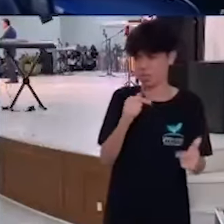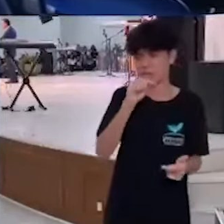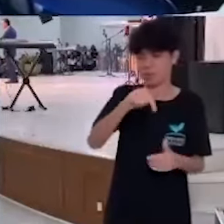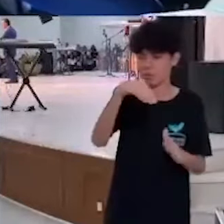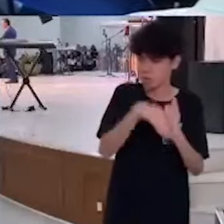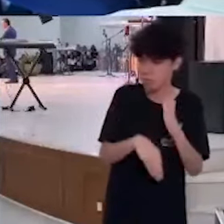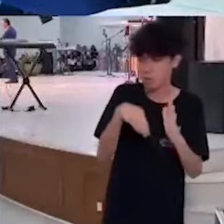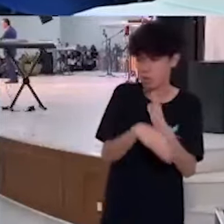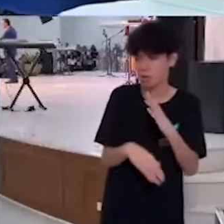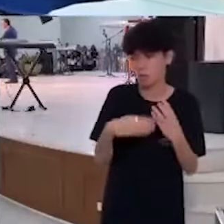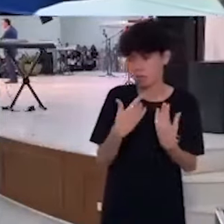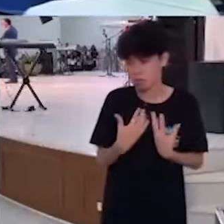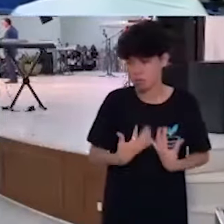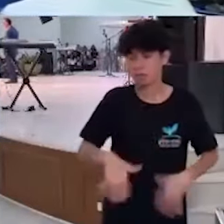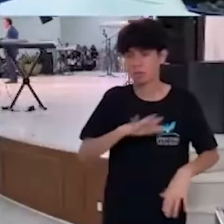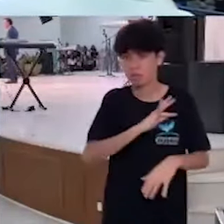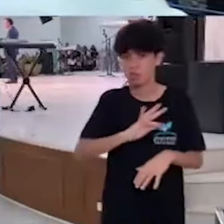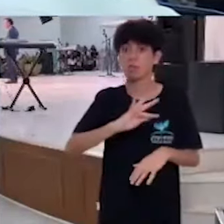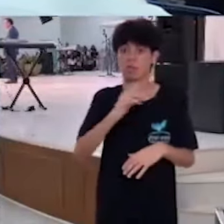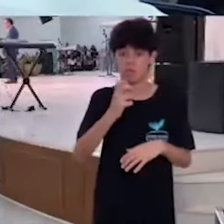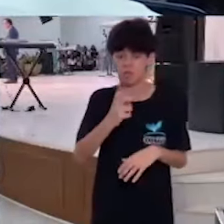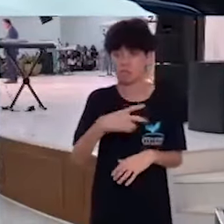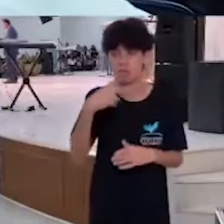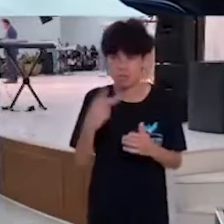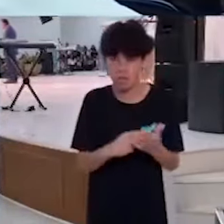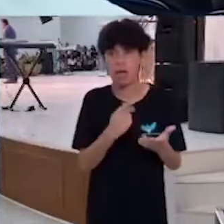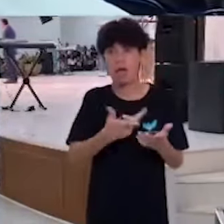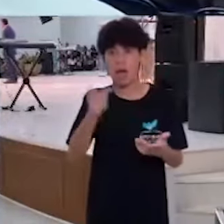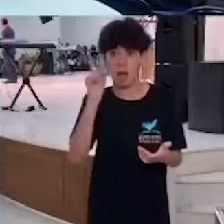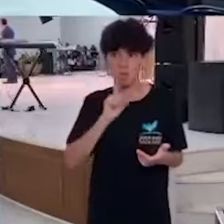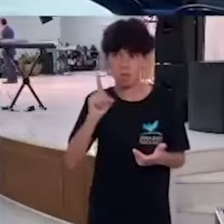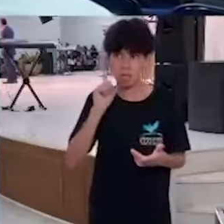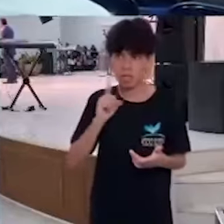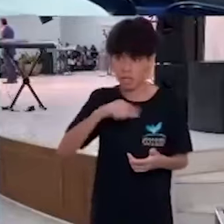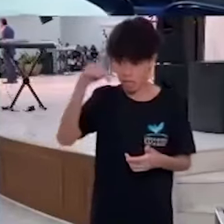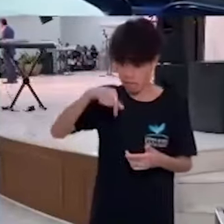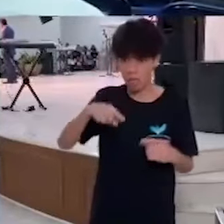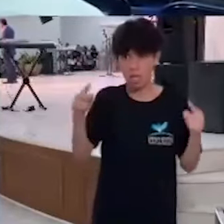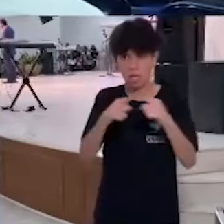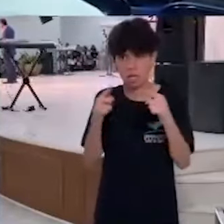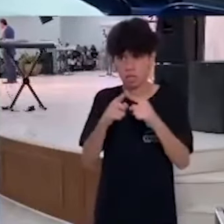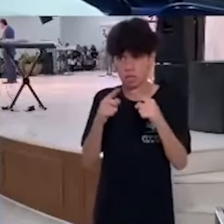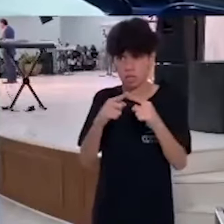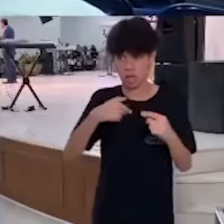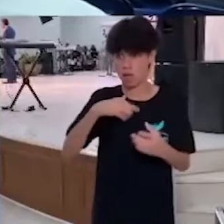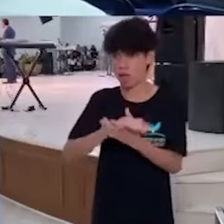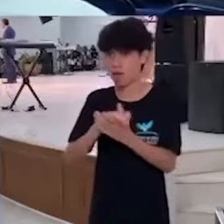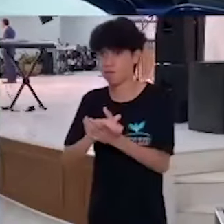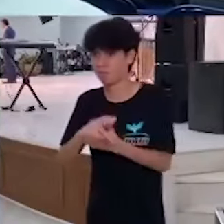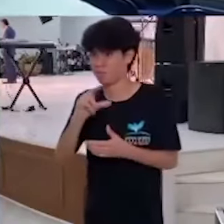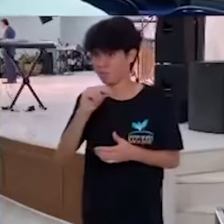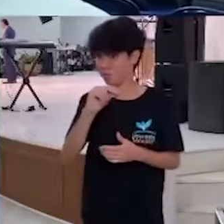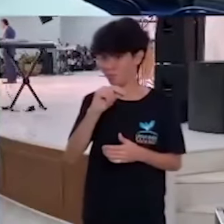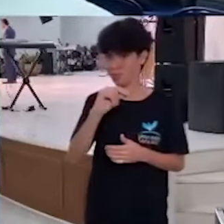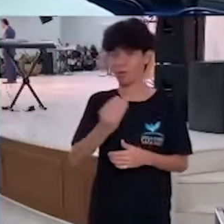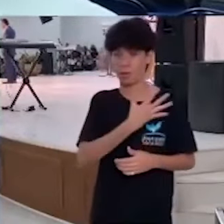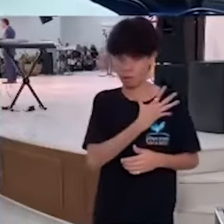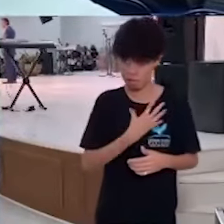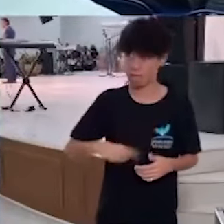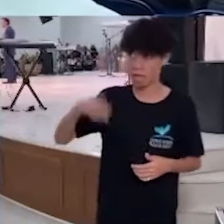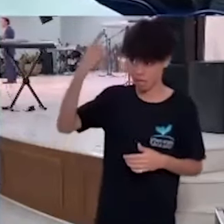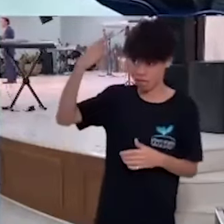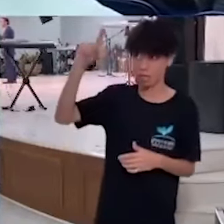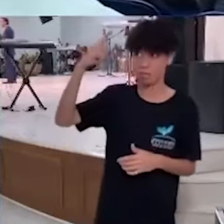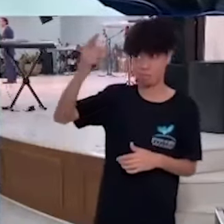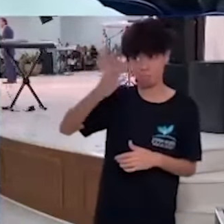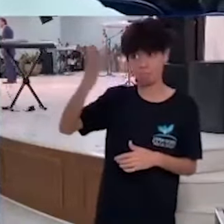responsables. Por eso es que, repito, las mujeres de la iglesia no son nuestras mujeres. Las mujeres de la iglesia son hijas de Dios y como